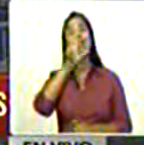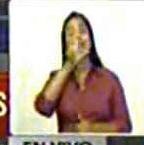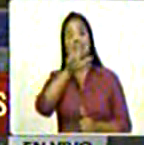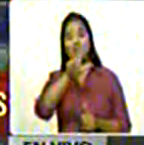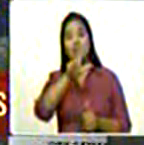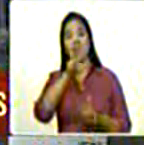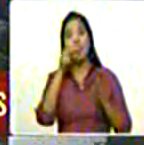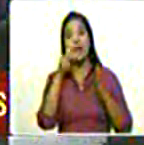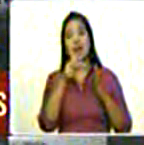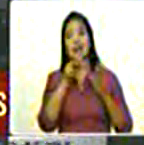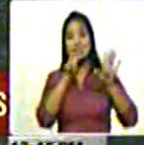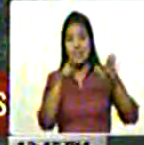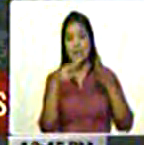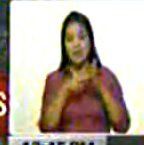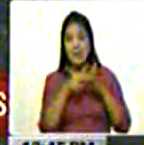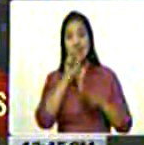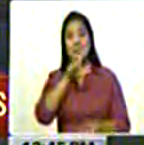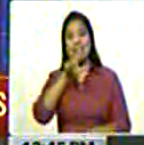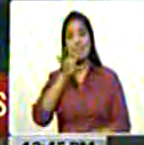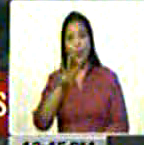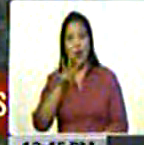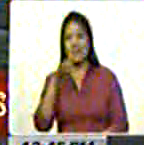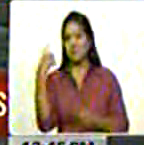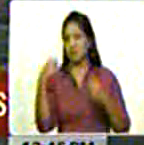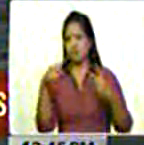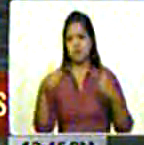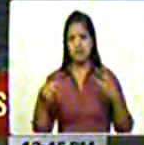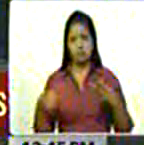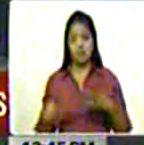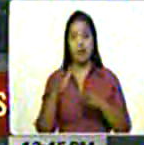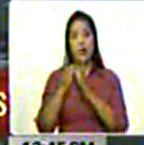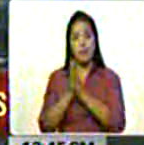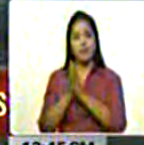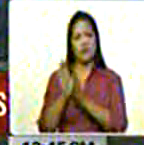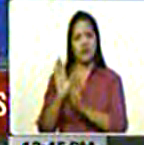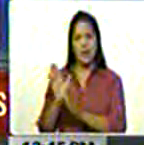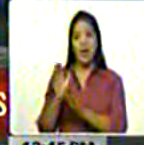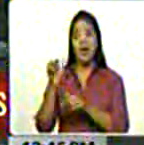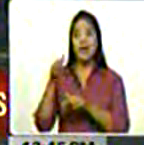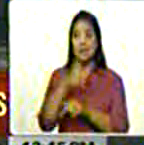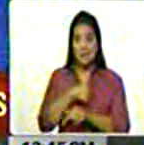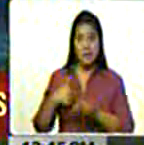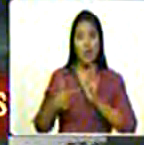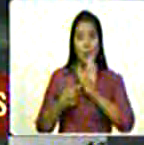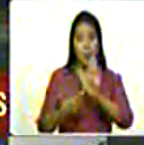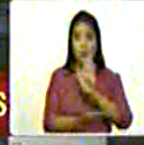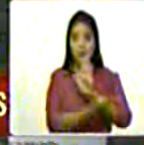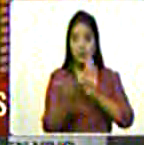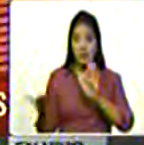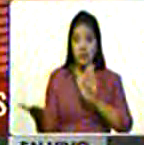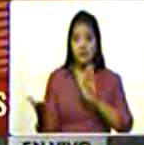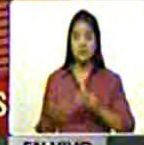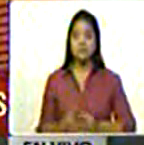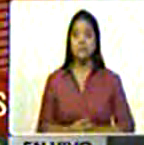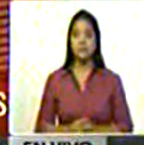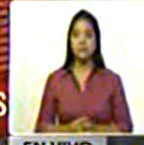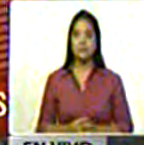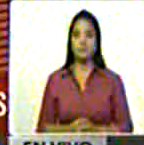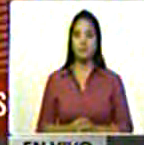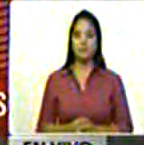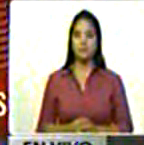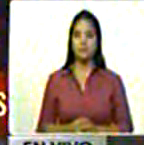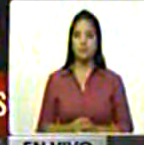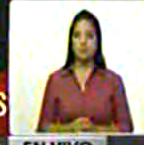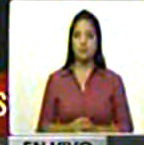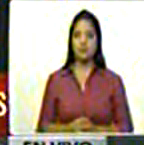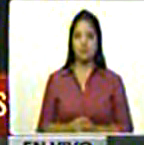34 bujías y más. Y sosténgame por acá porque yo quisiera aquí enseñar con la ayuda del General